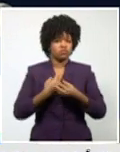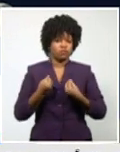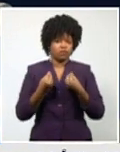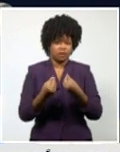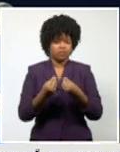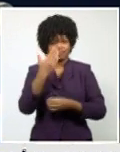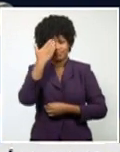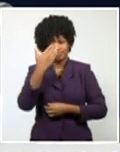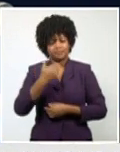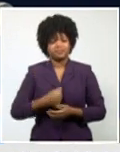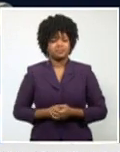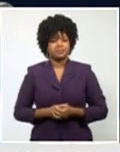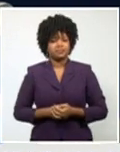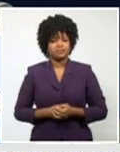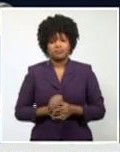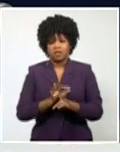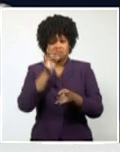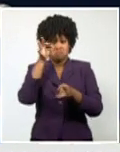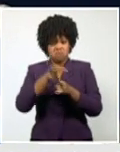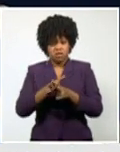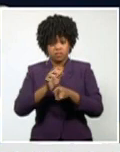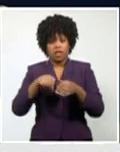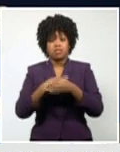conferencias. Bueno, comenzamos el día de hoy,